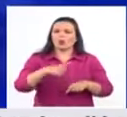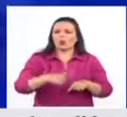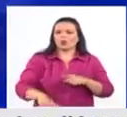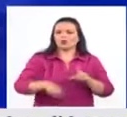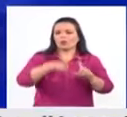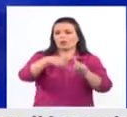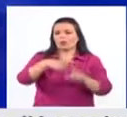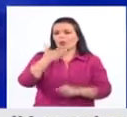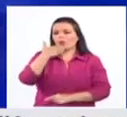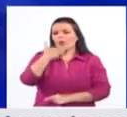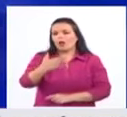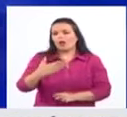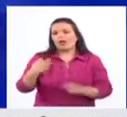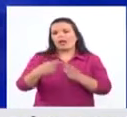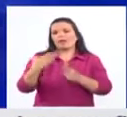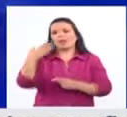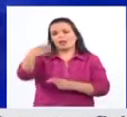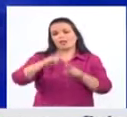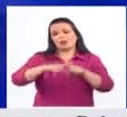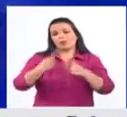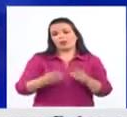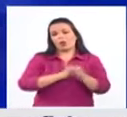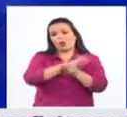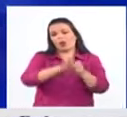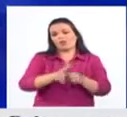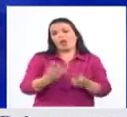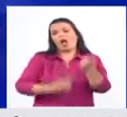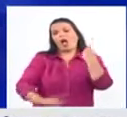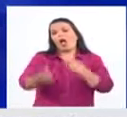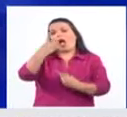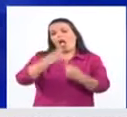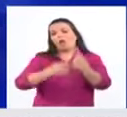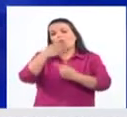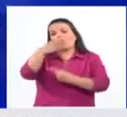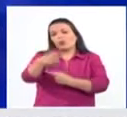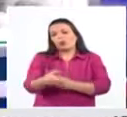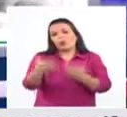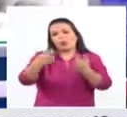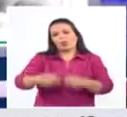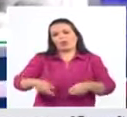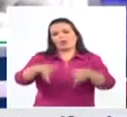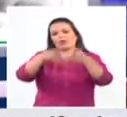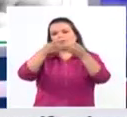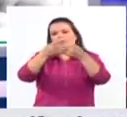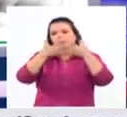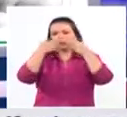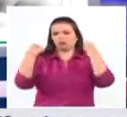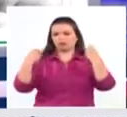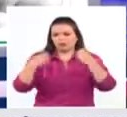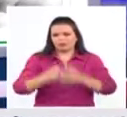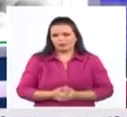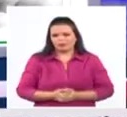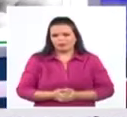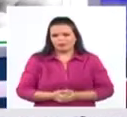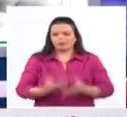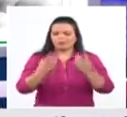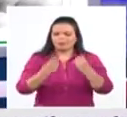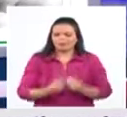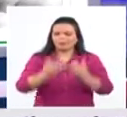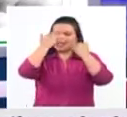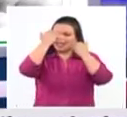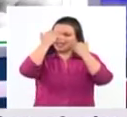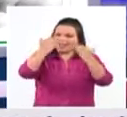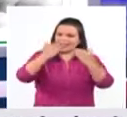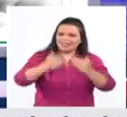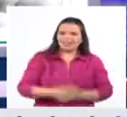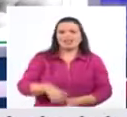día terminará la COVID-19. Agradecerle su presencia. Hoy conversamos con la psicóloga Luremis Rodríguez